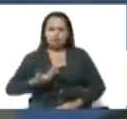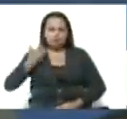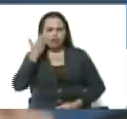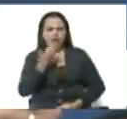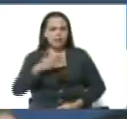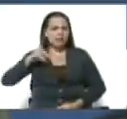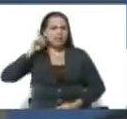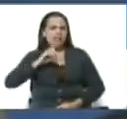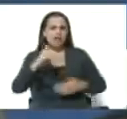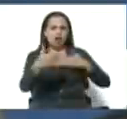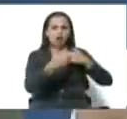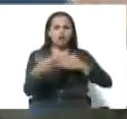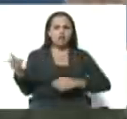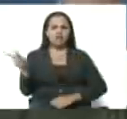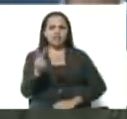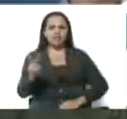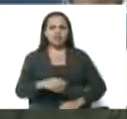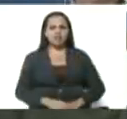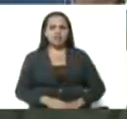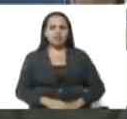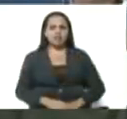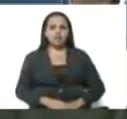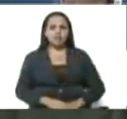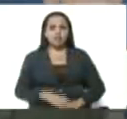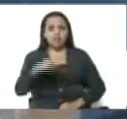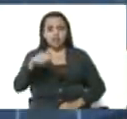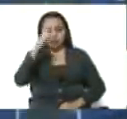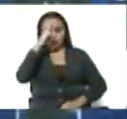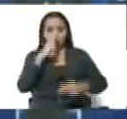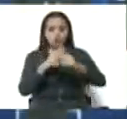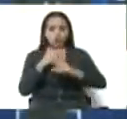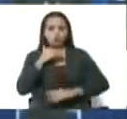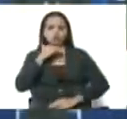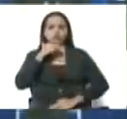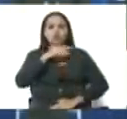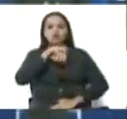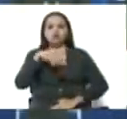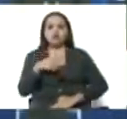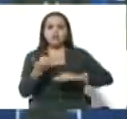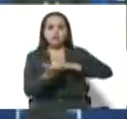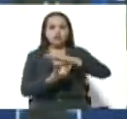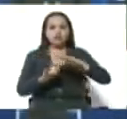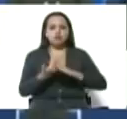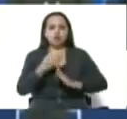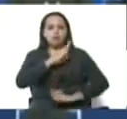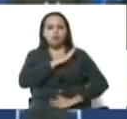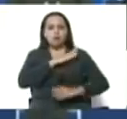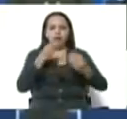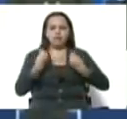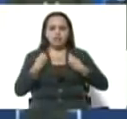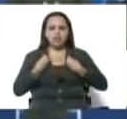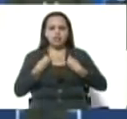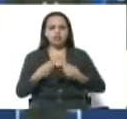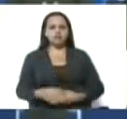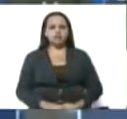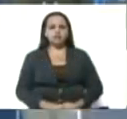falsas contra venezuela y la moral y el honor de nuestras instituciones y de nuestra propia vida